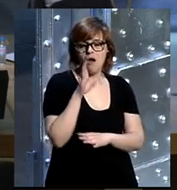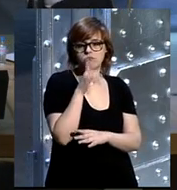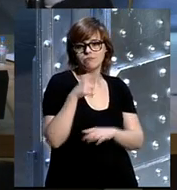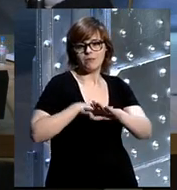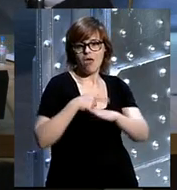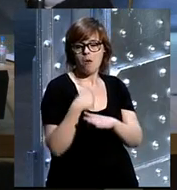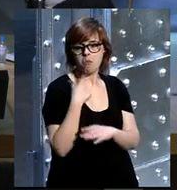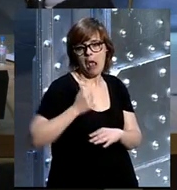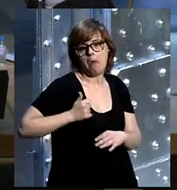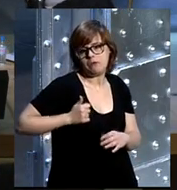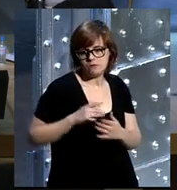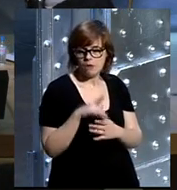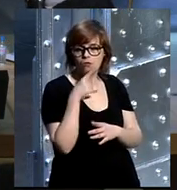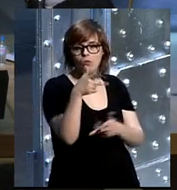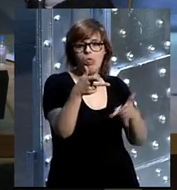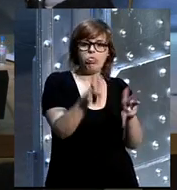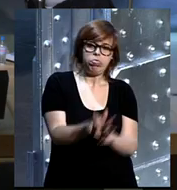pregunta.